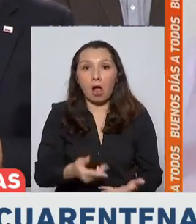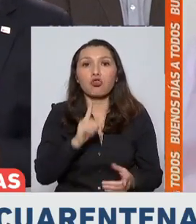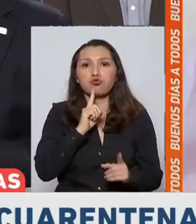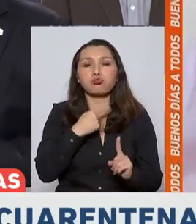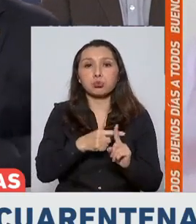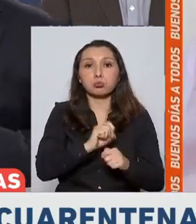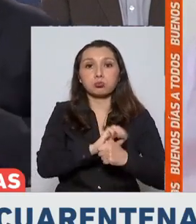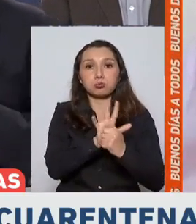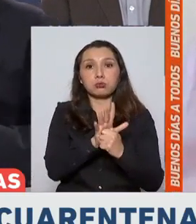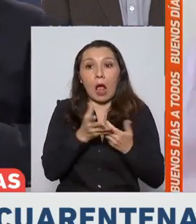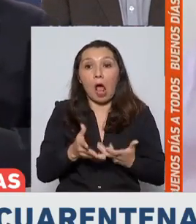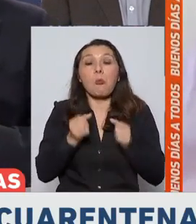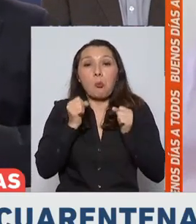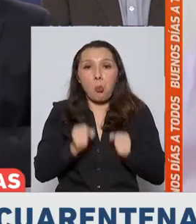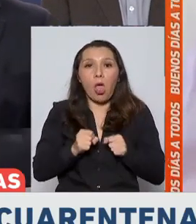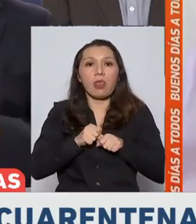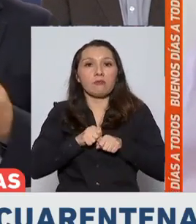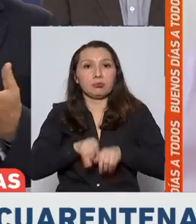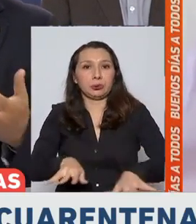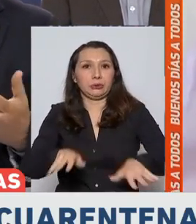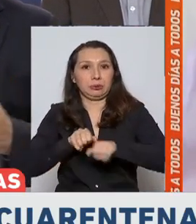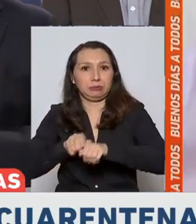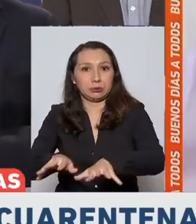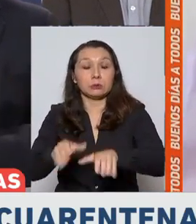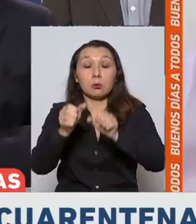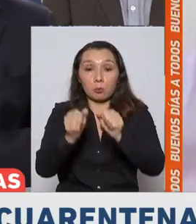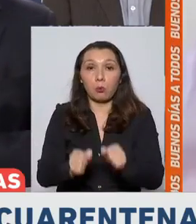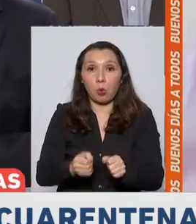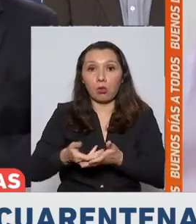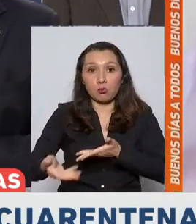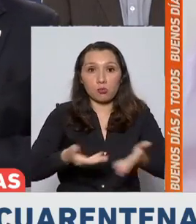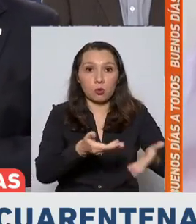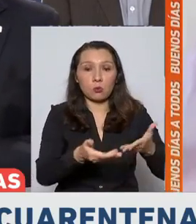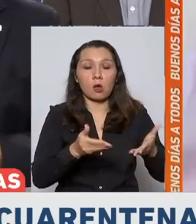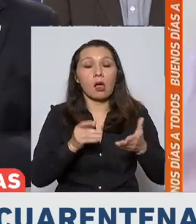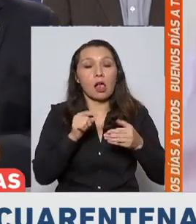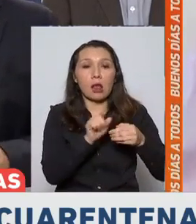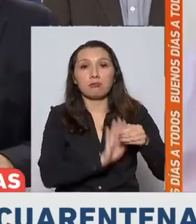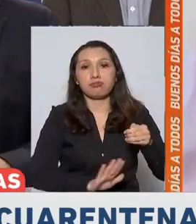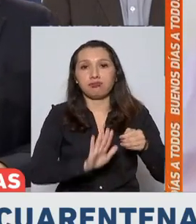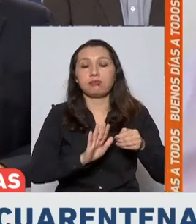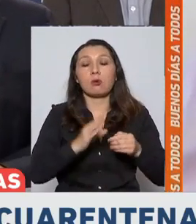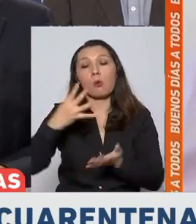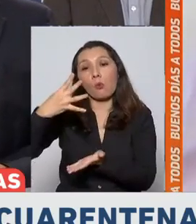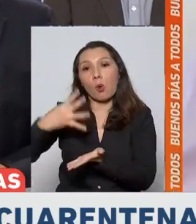5.716 personas activas todavía con capacidad de contagiar a otros y